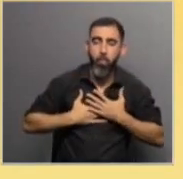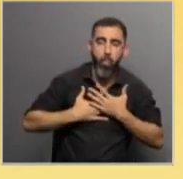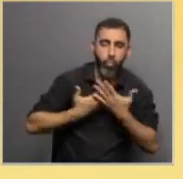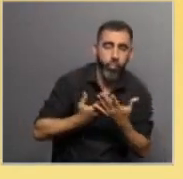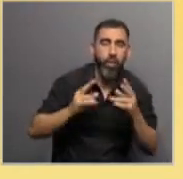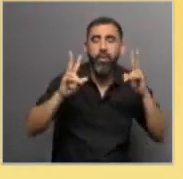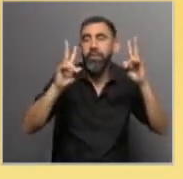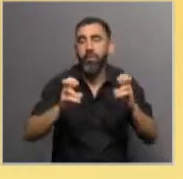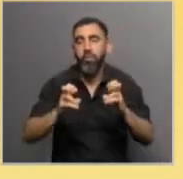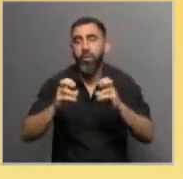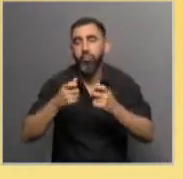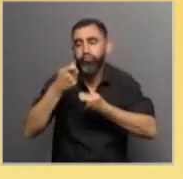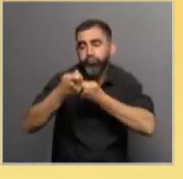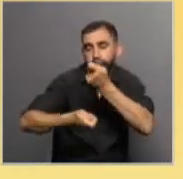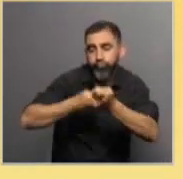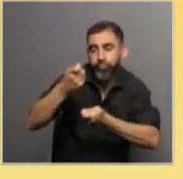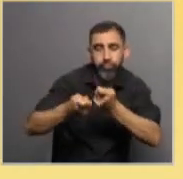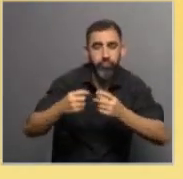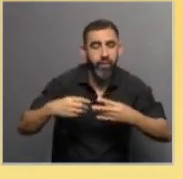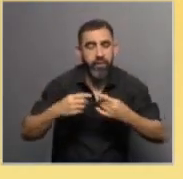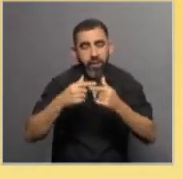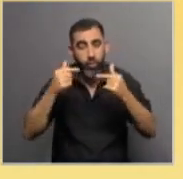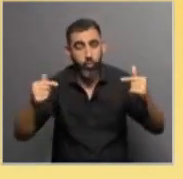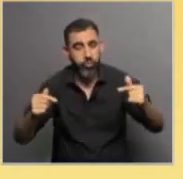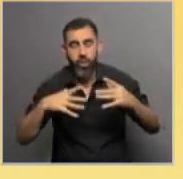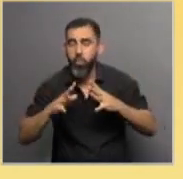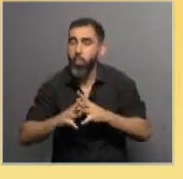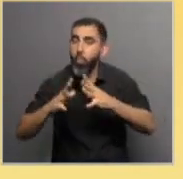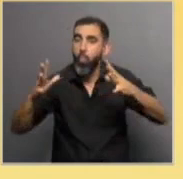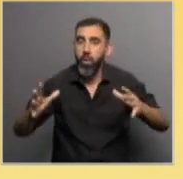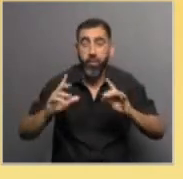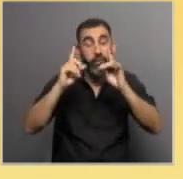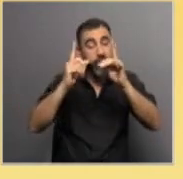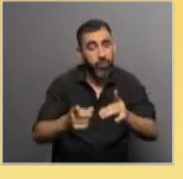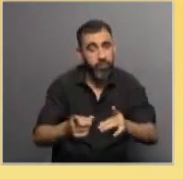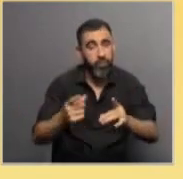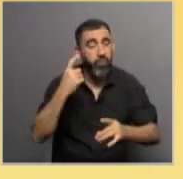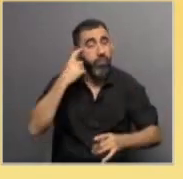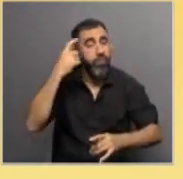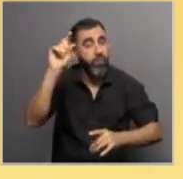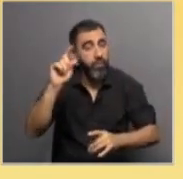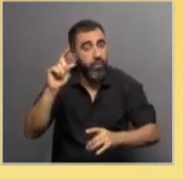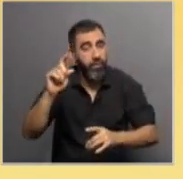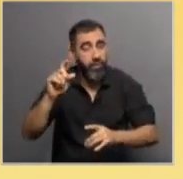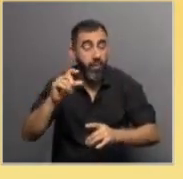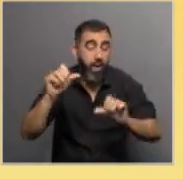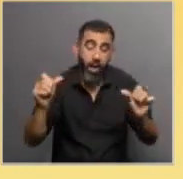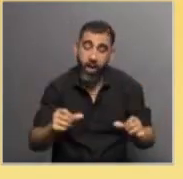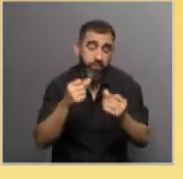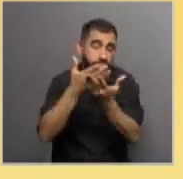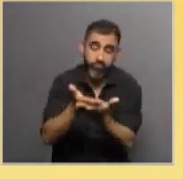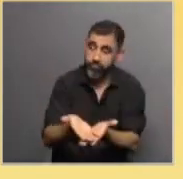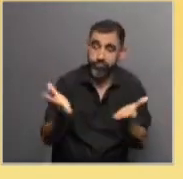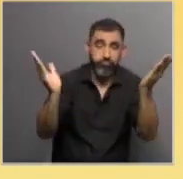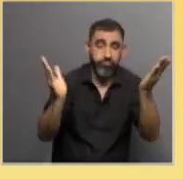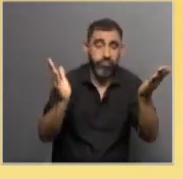que tiene en la construcción colectiva del sentido es enorme, y en cierta medida también es una idea que le pasa el trapo un poco